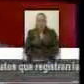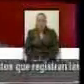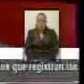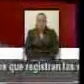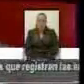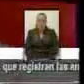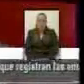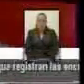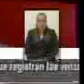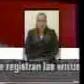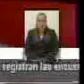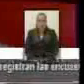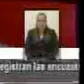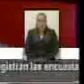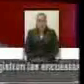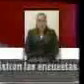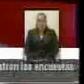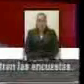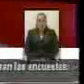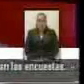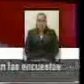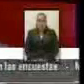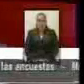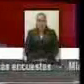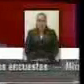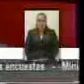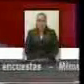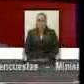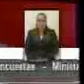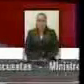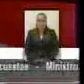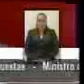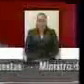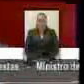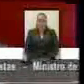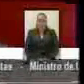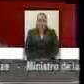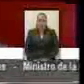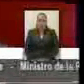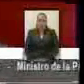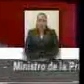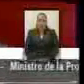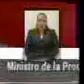qué caramba, qué buena conducta exhiben los señores. Fiscalía, 42 Fiscalía,